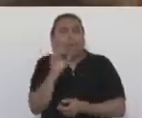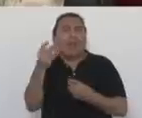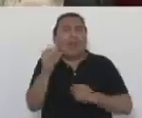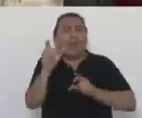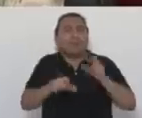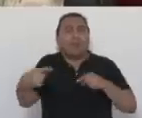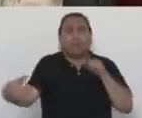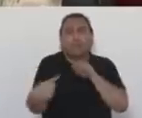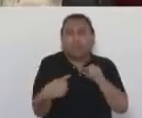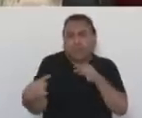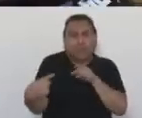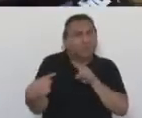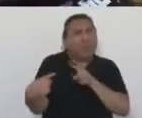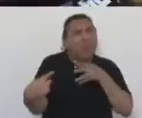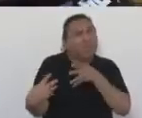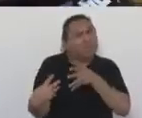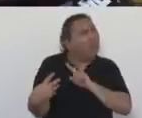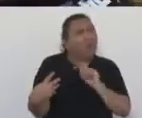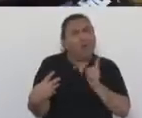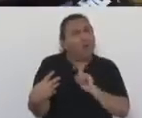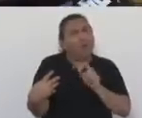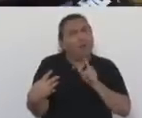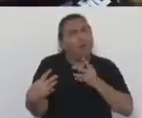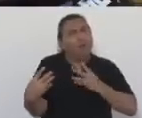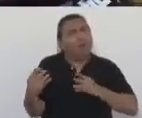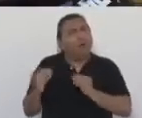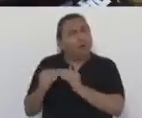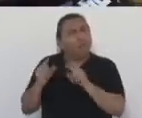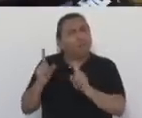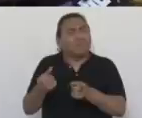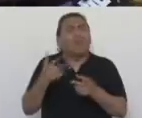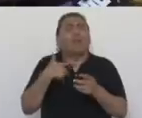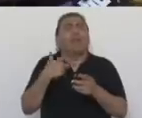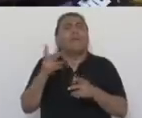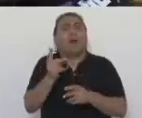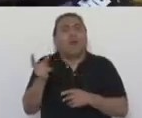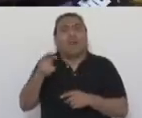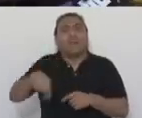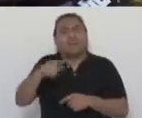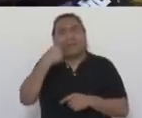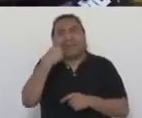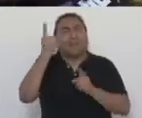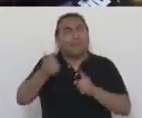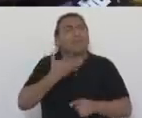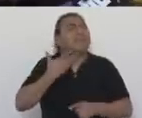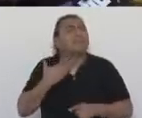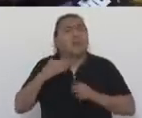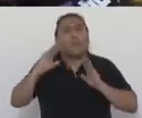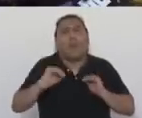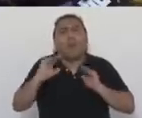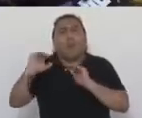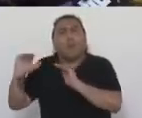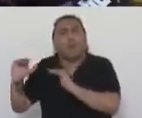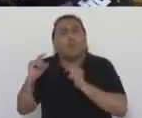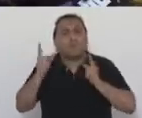nunca son enemigos y que representan a una porción de los argentinos cuyos valores, intereses y deseos son tan atendibles como